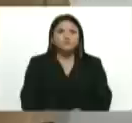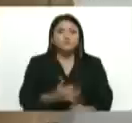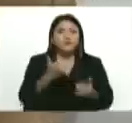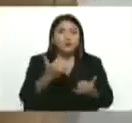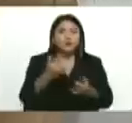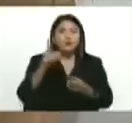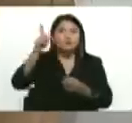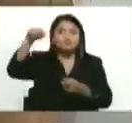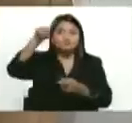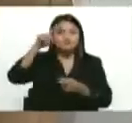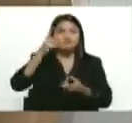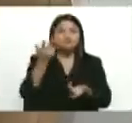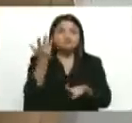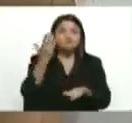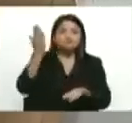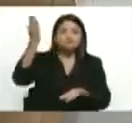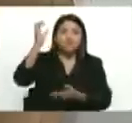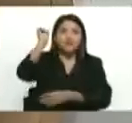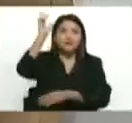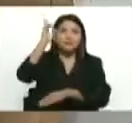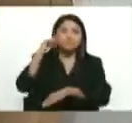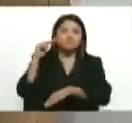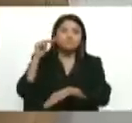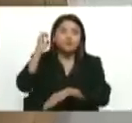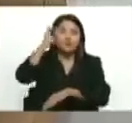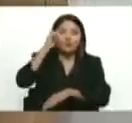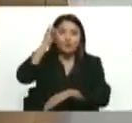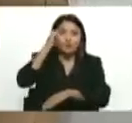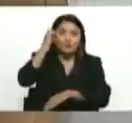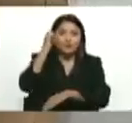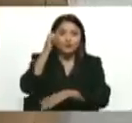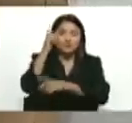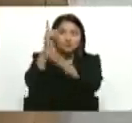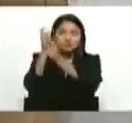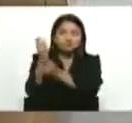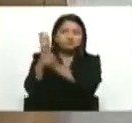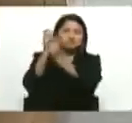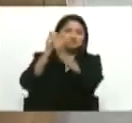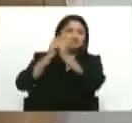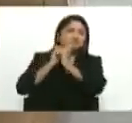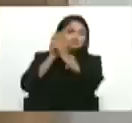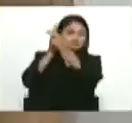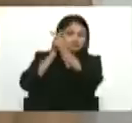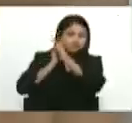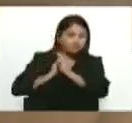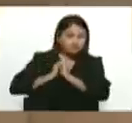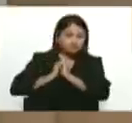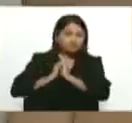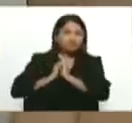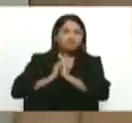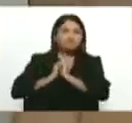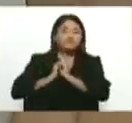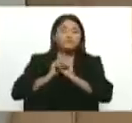que los bisnietos y tataranietos de quienes aquí asesinaron a más de 60 millones